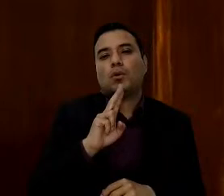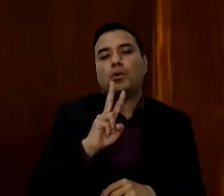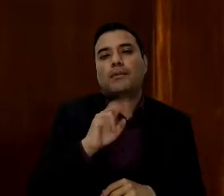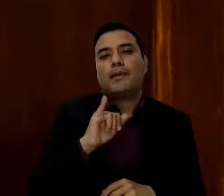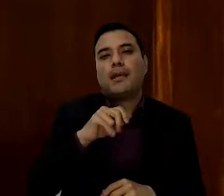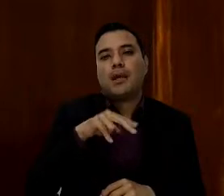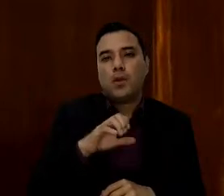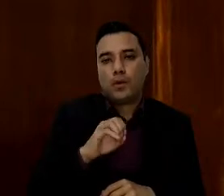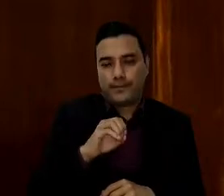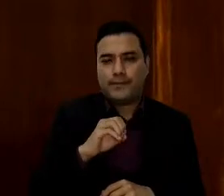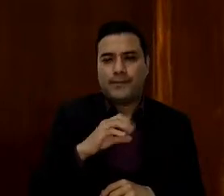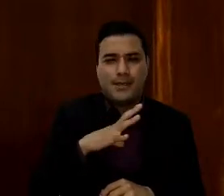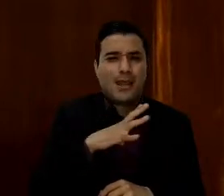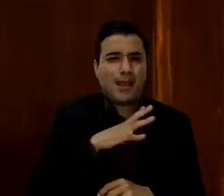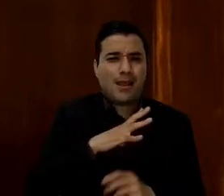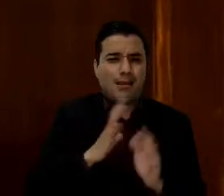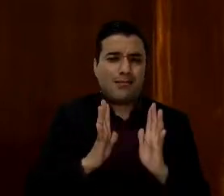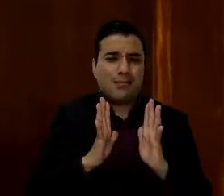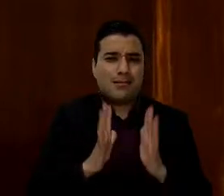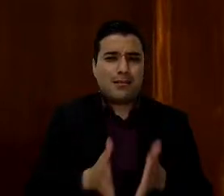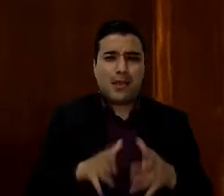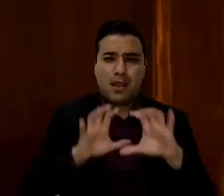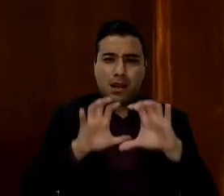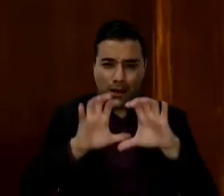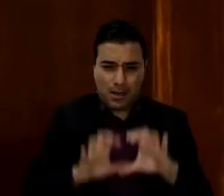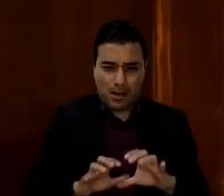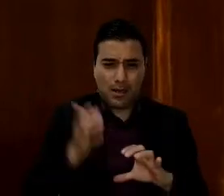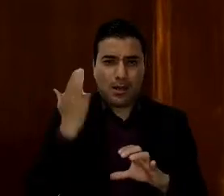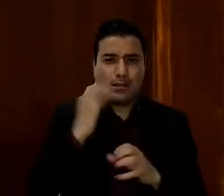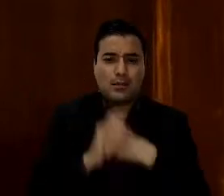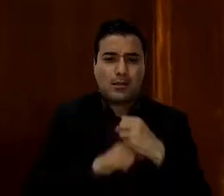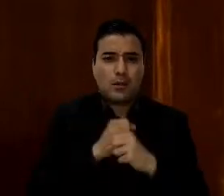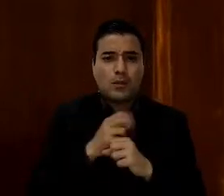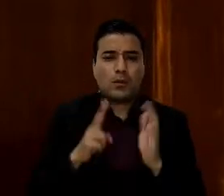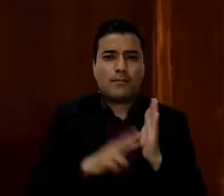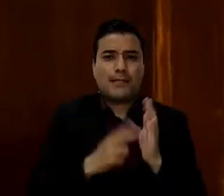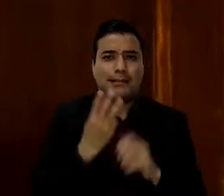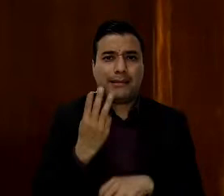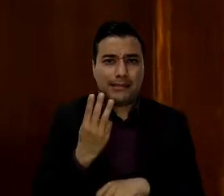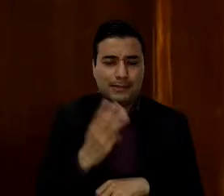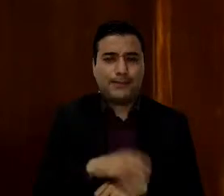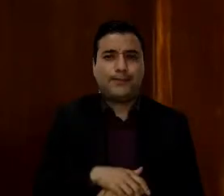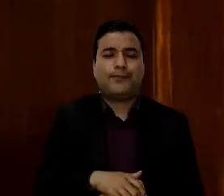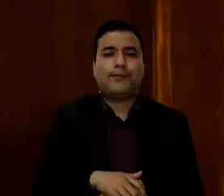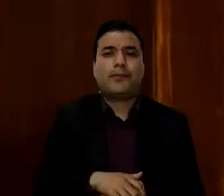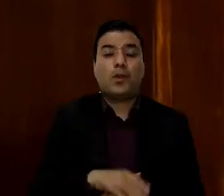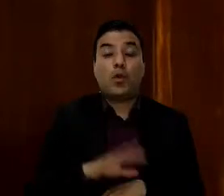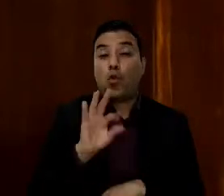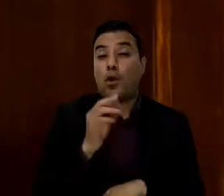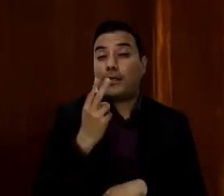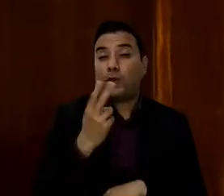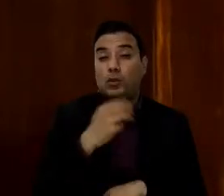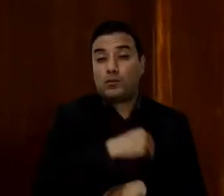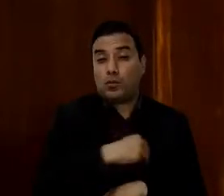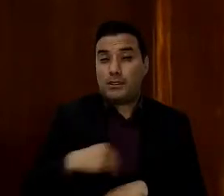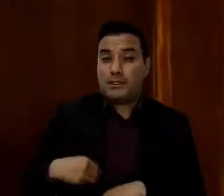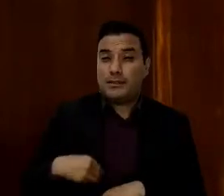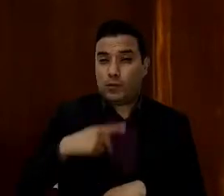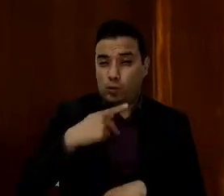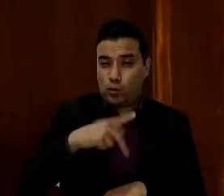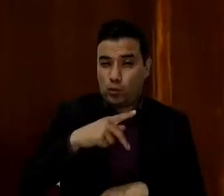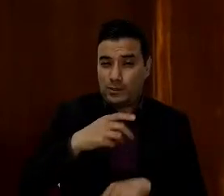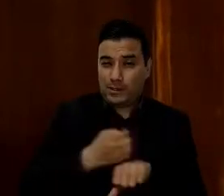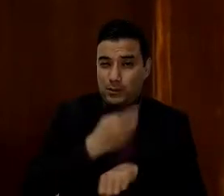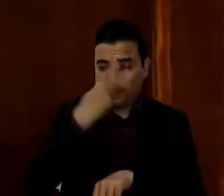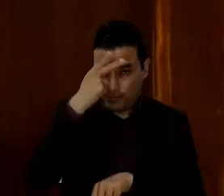Otumba cuentan con este documento elaborado en el año 2003, mientras que 42 municipios de nuestra